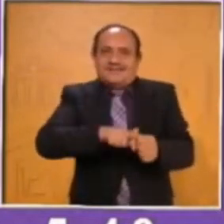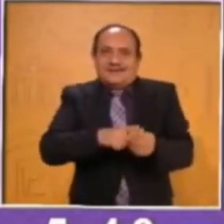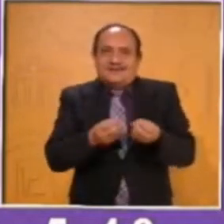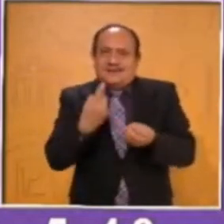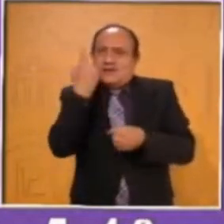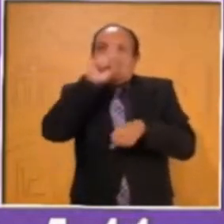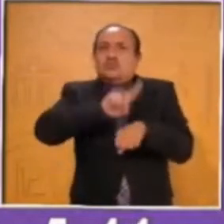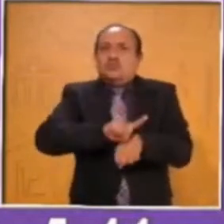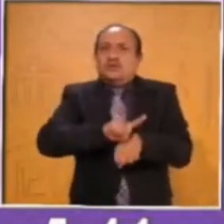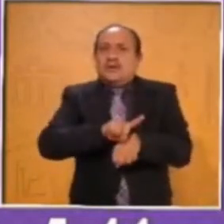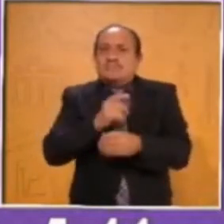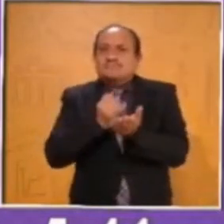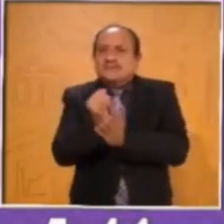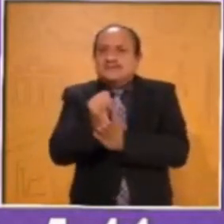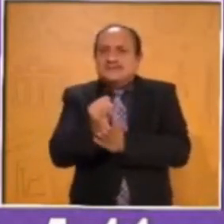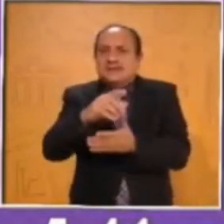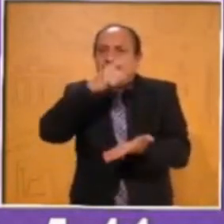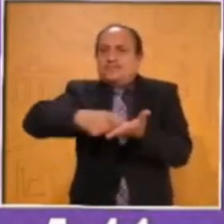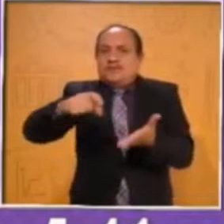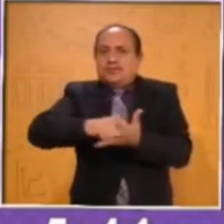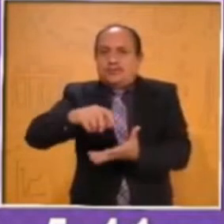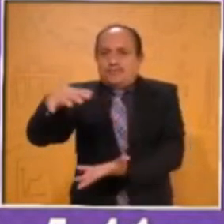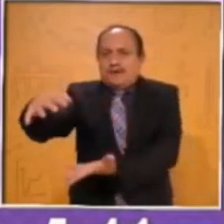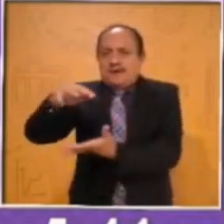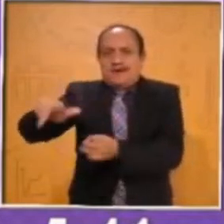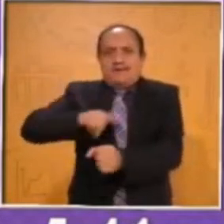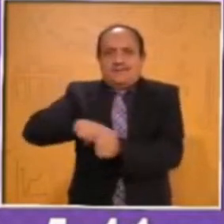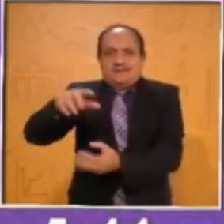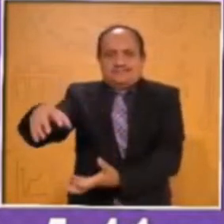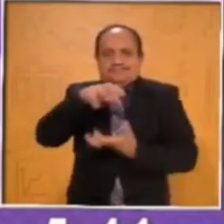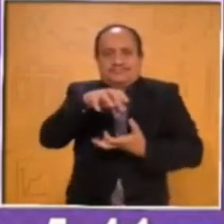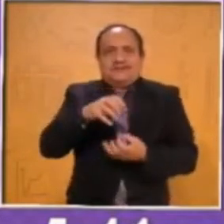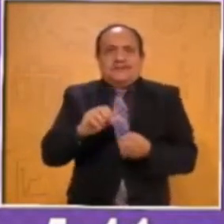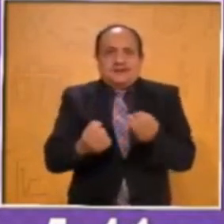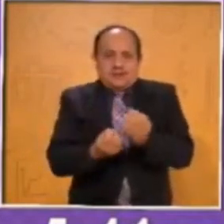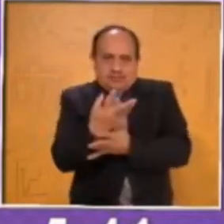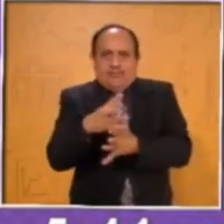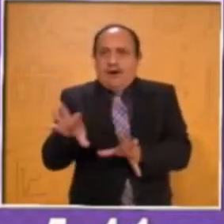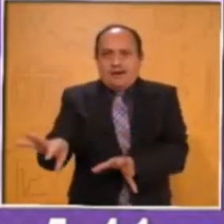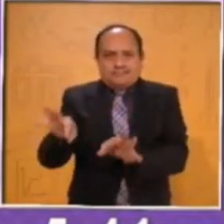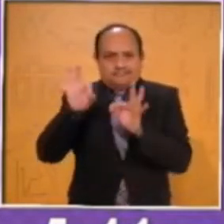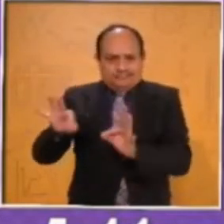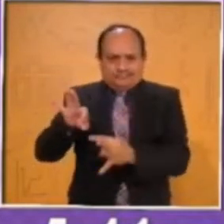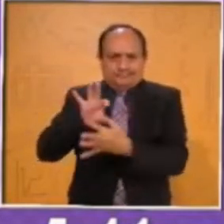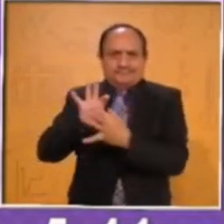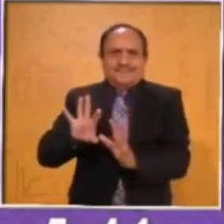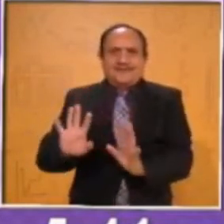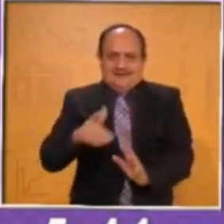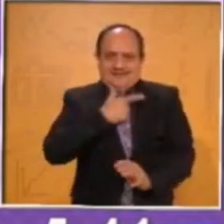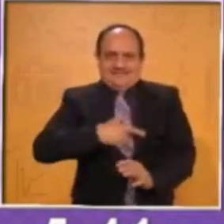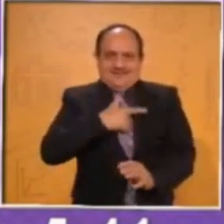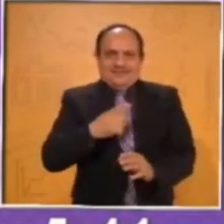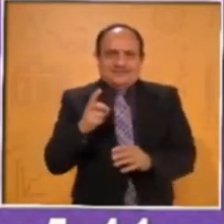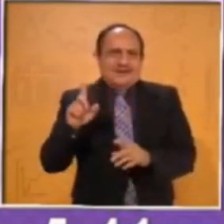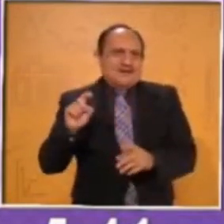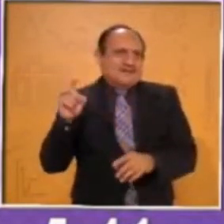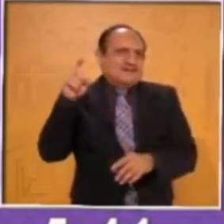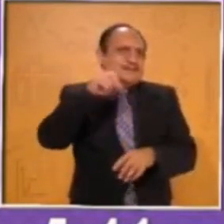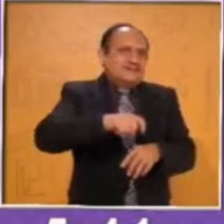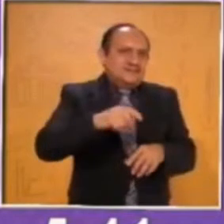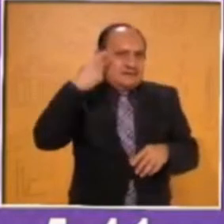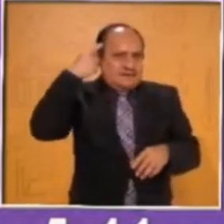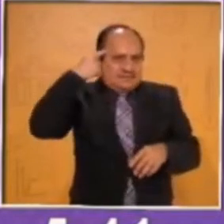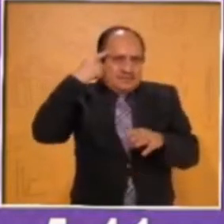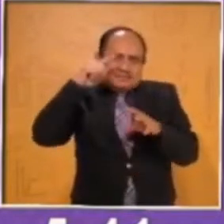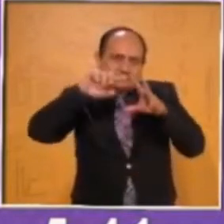día decide adquirir una mascota nueva y encuentra una hecha a su medida, una especie de insectos dotados de una mente